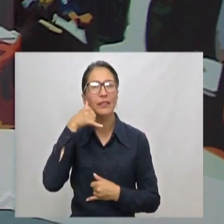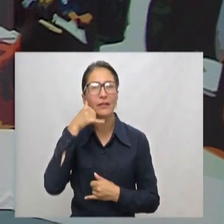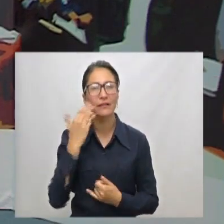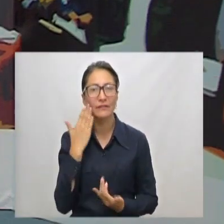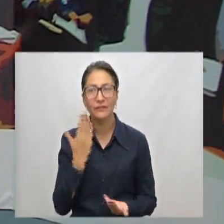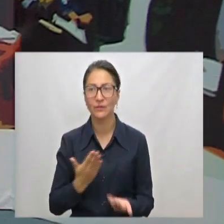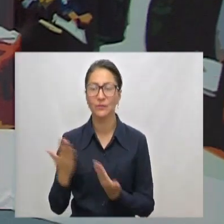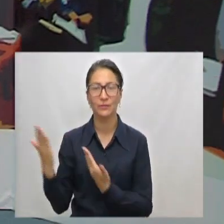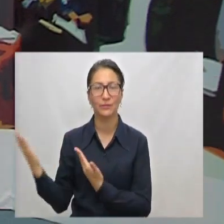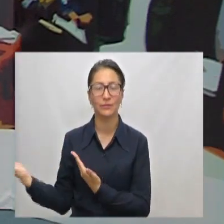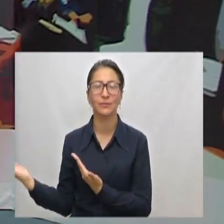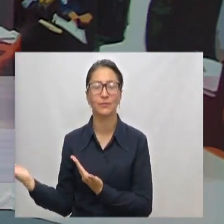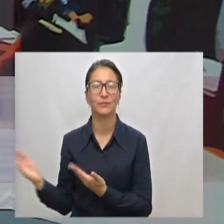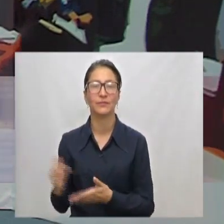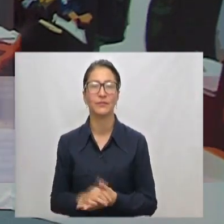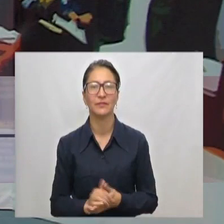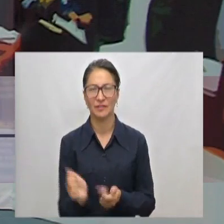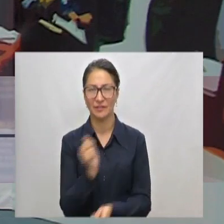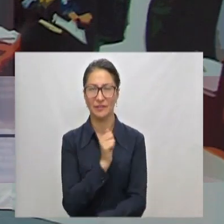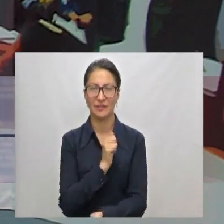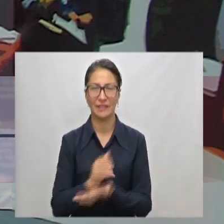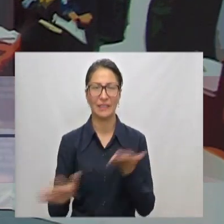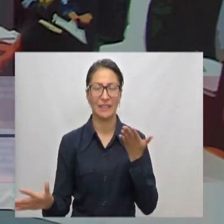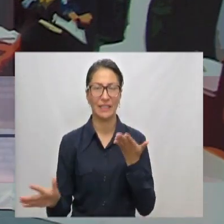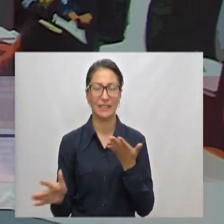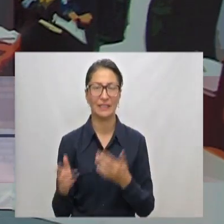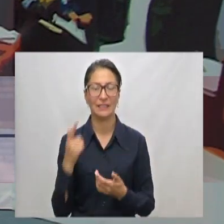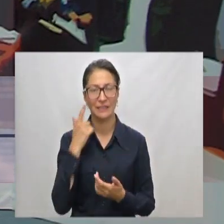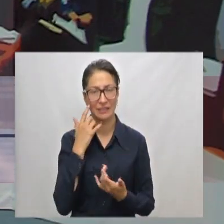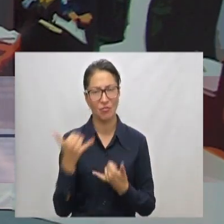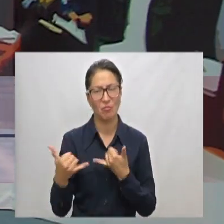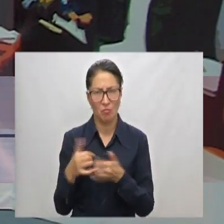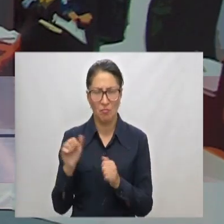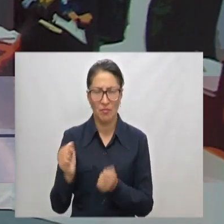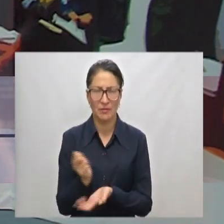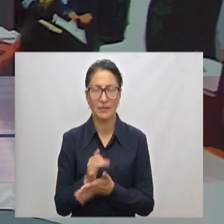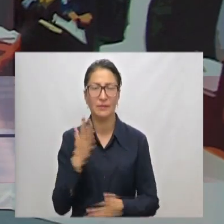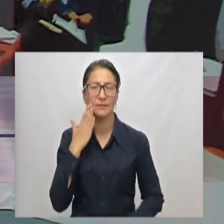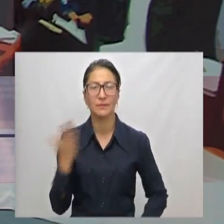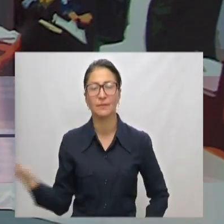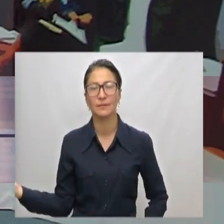entidad ha habilitado una línea de atención al usuario que es totalmente gratuita, la